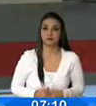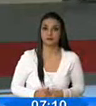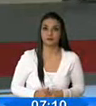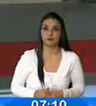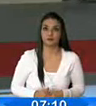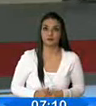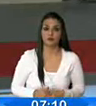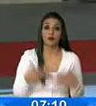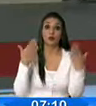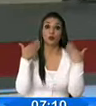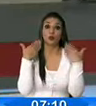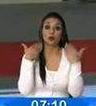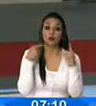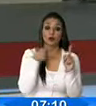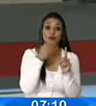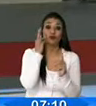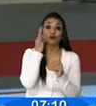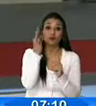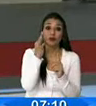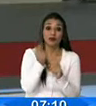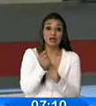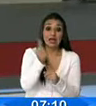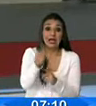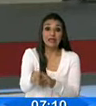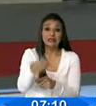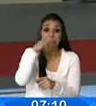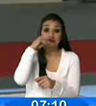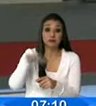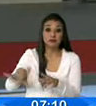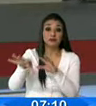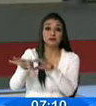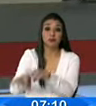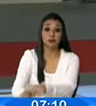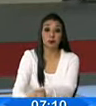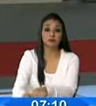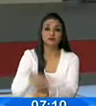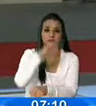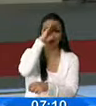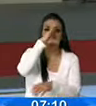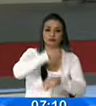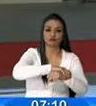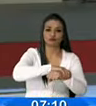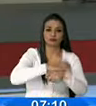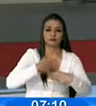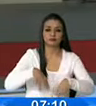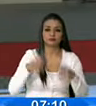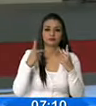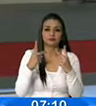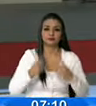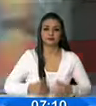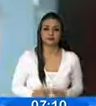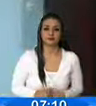y guayaquil a una mujer acusa de intentar secuestrar a menores de edad ella fue detenida por la policía